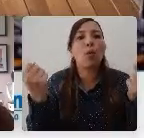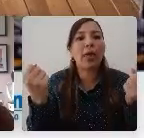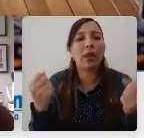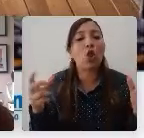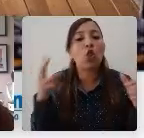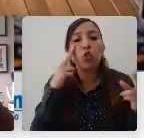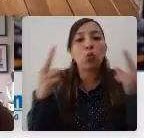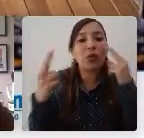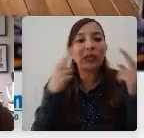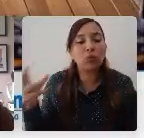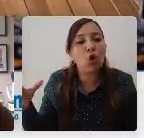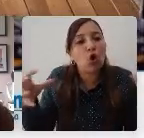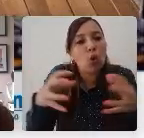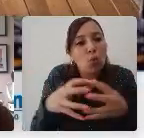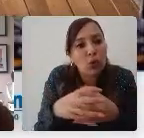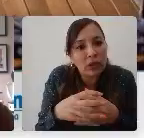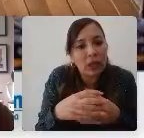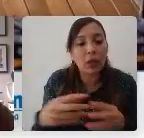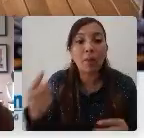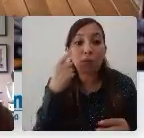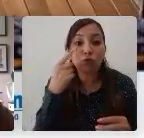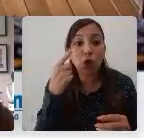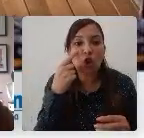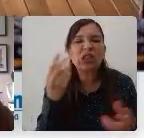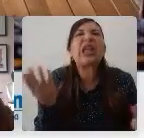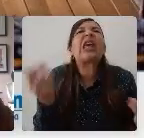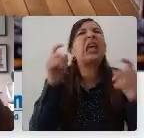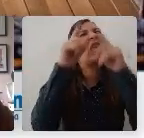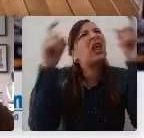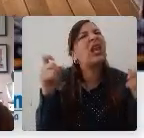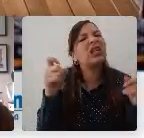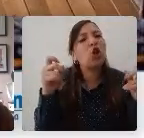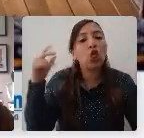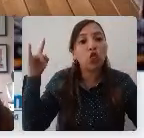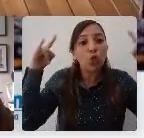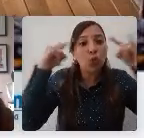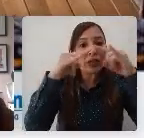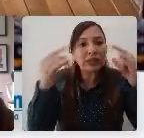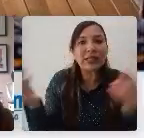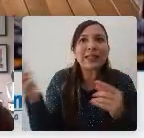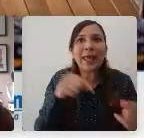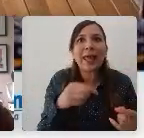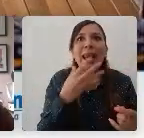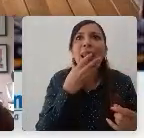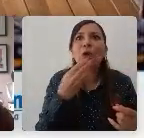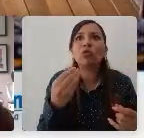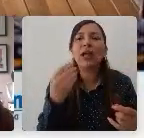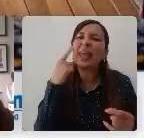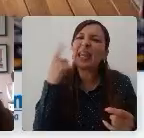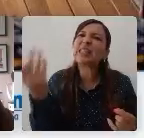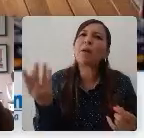vamos a conocer un poco más quiénes son estos turistas que están interesados en realizar esas